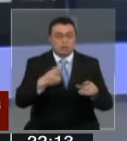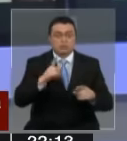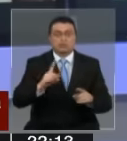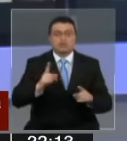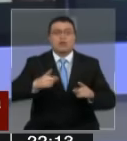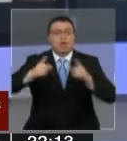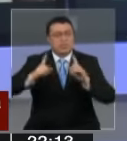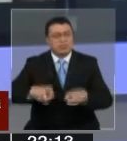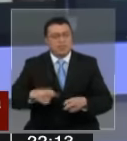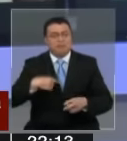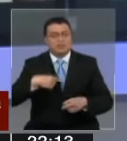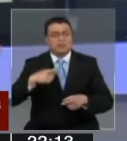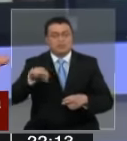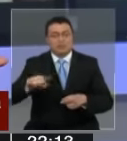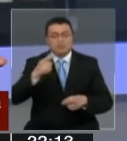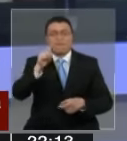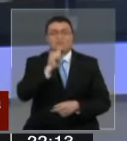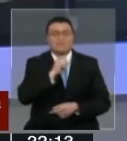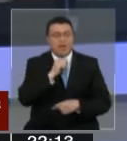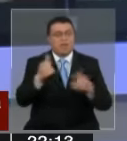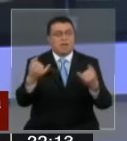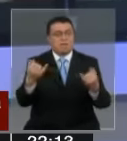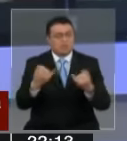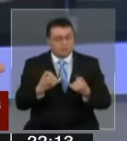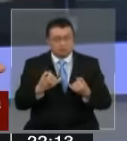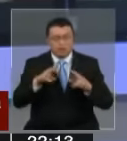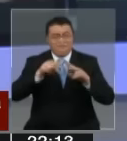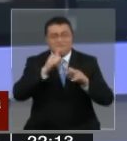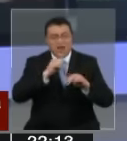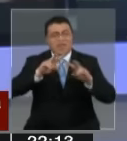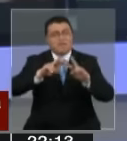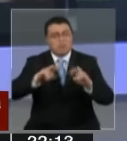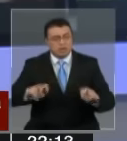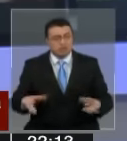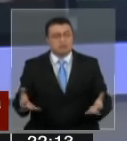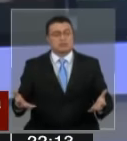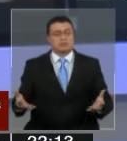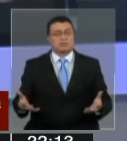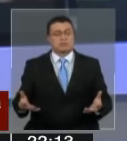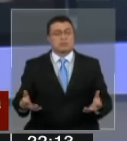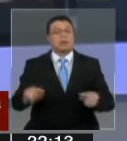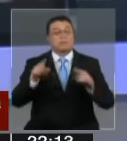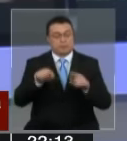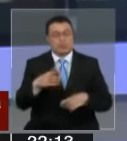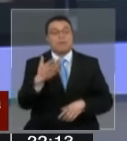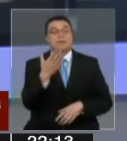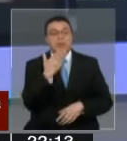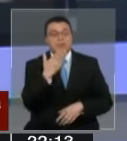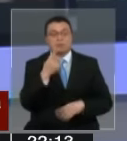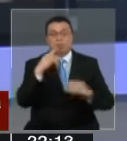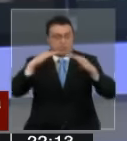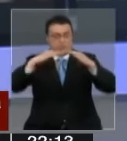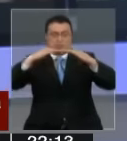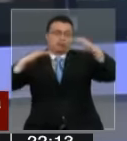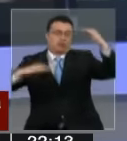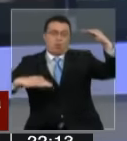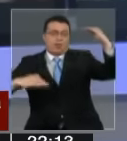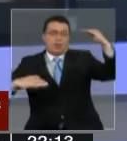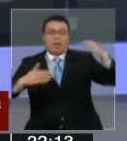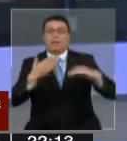tener esta falta de investigación, falta de información, pero también una desigualdad